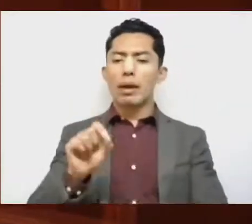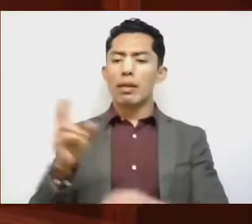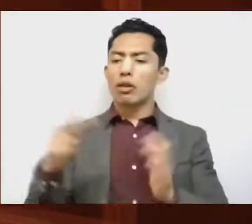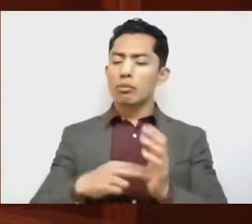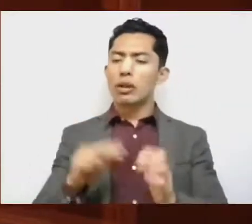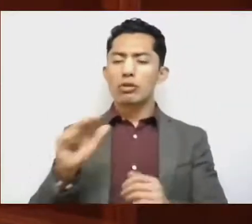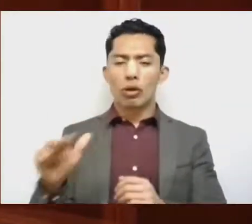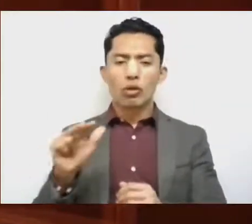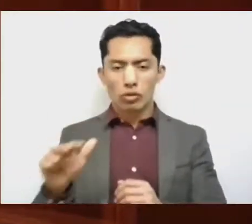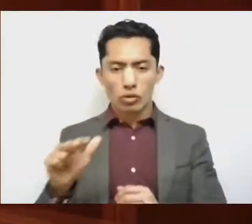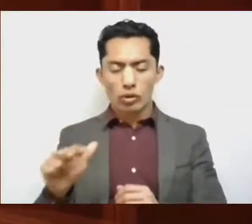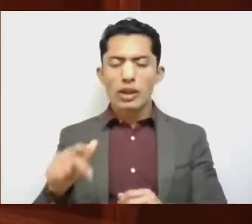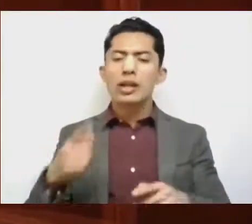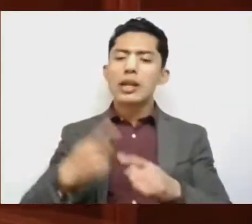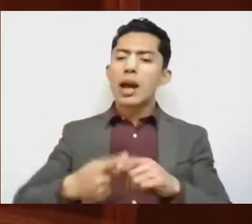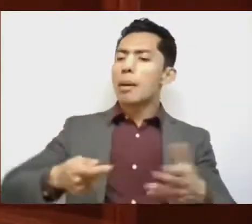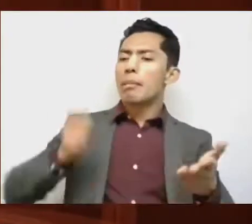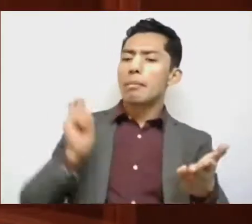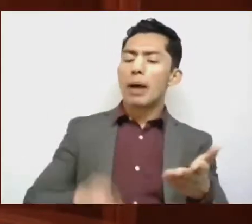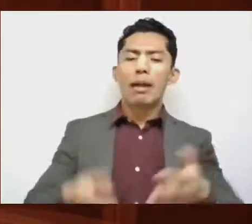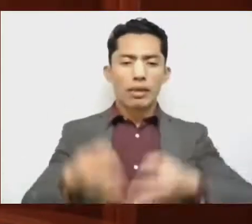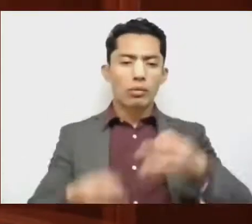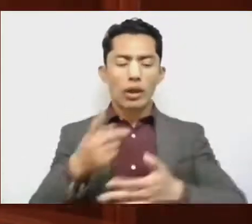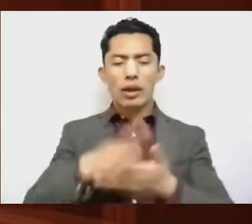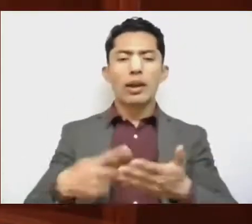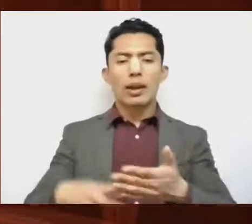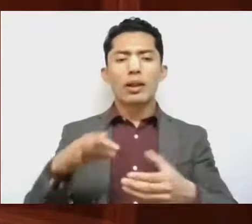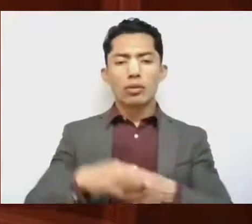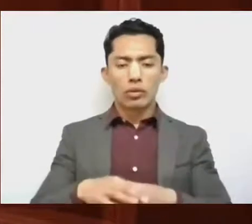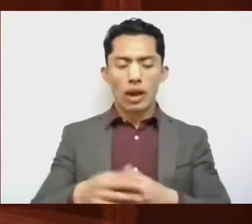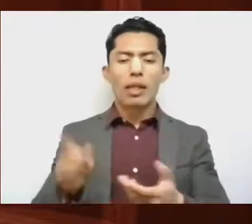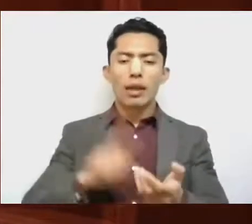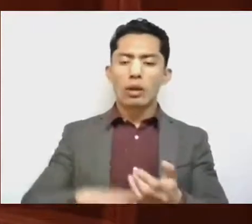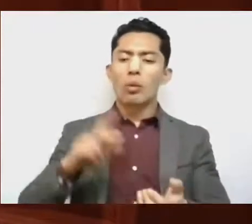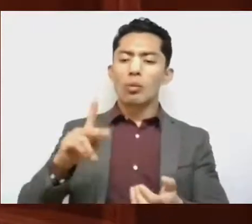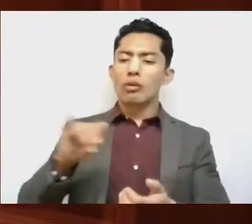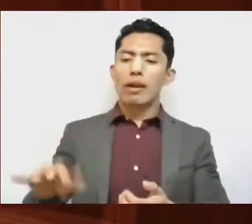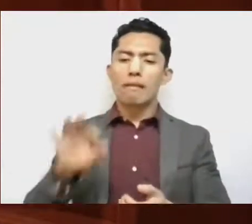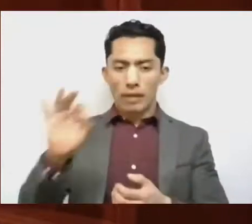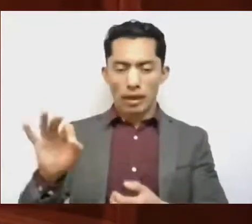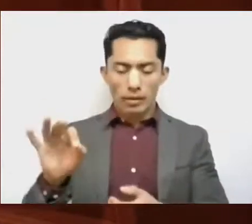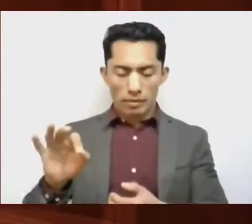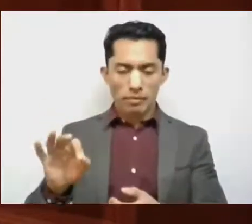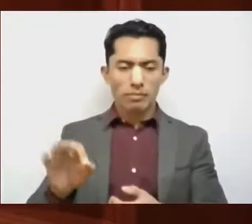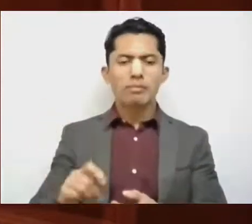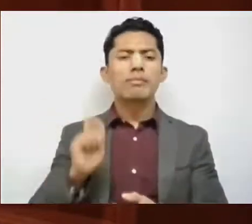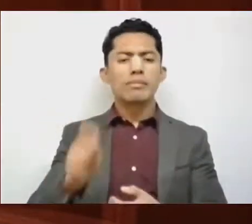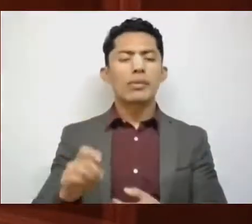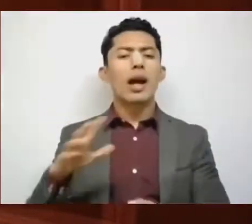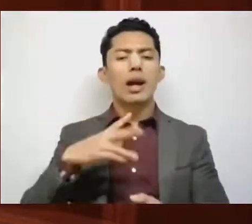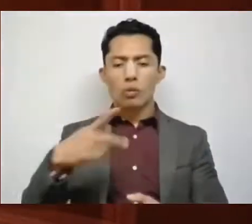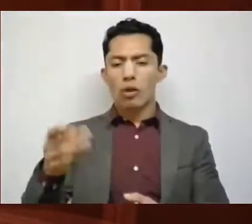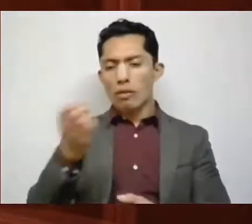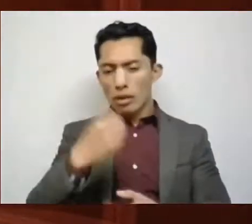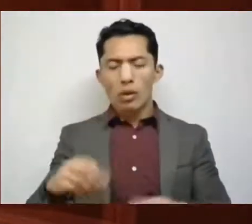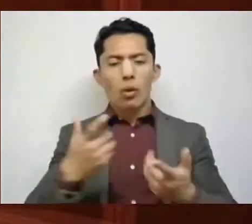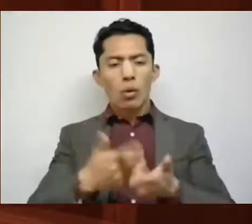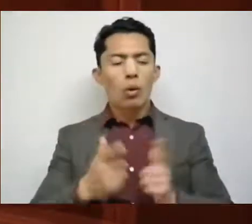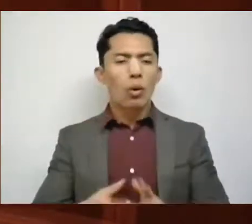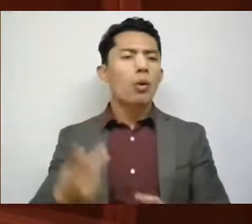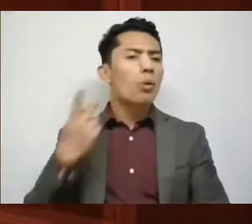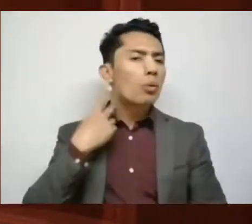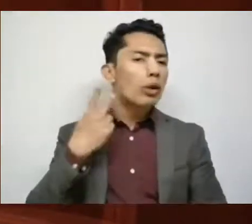20-2018, emitida por el Tribunal Electoral del Poder Judicial de la Federación, que establece la obligación de los partidos políticos